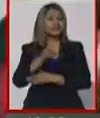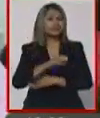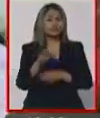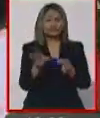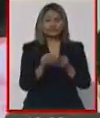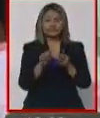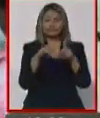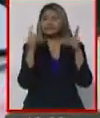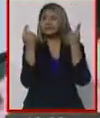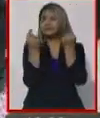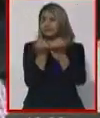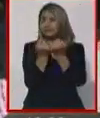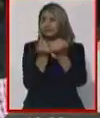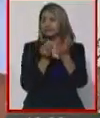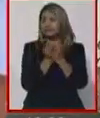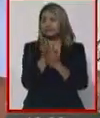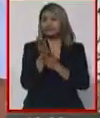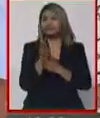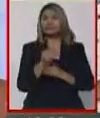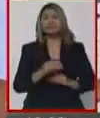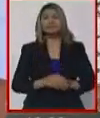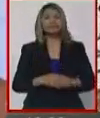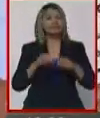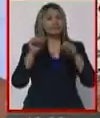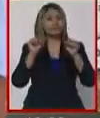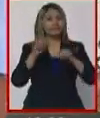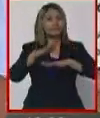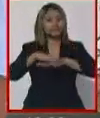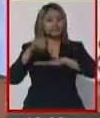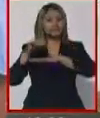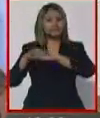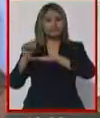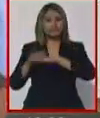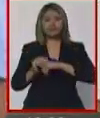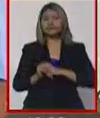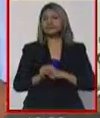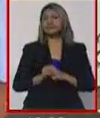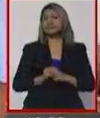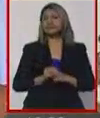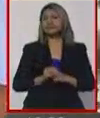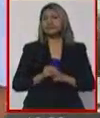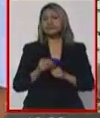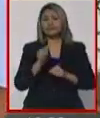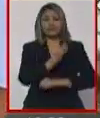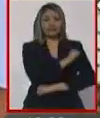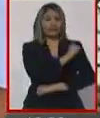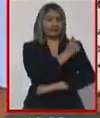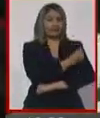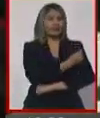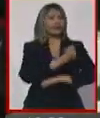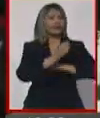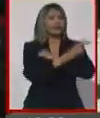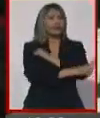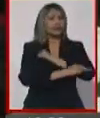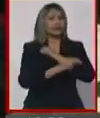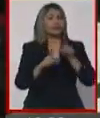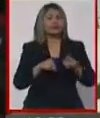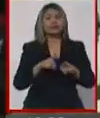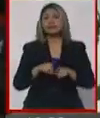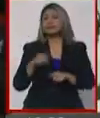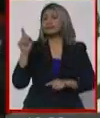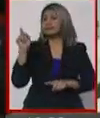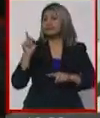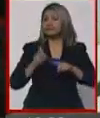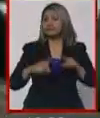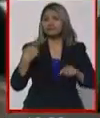la Asamblea Departamental, a través de la directiva, pueda convocar a autoridades nacionales. Entonces,